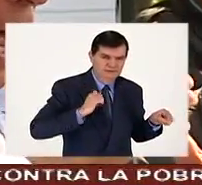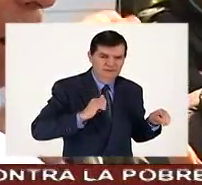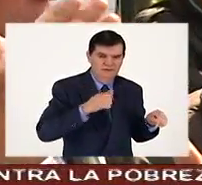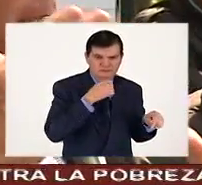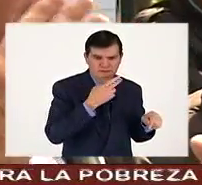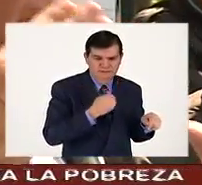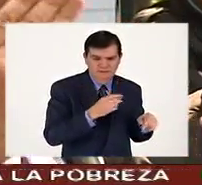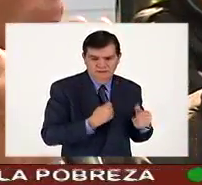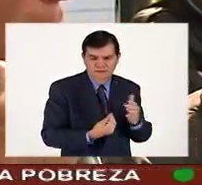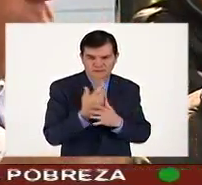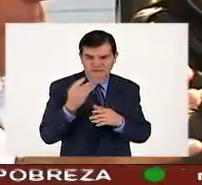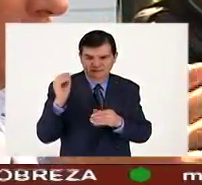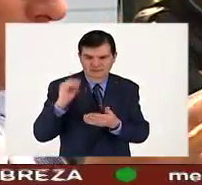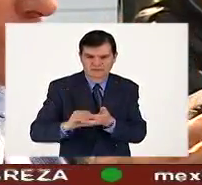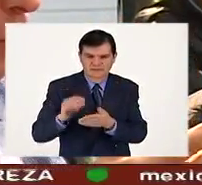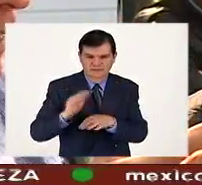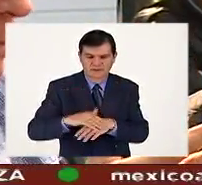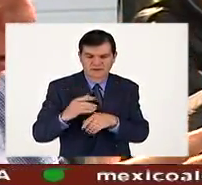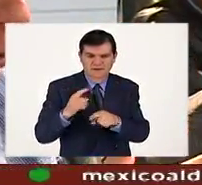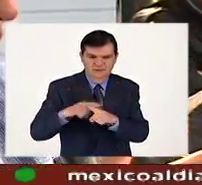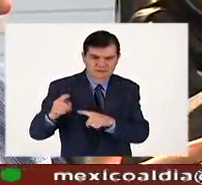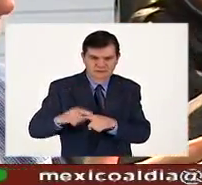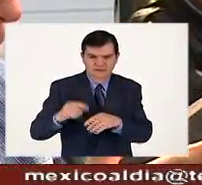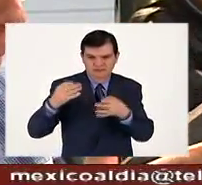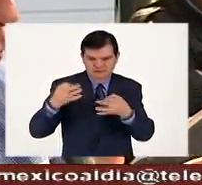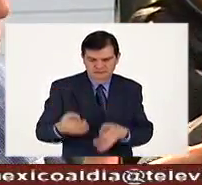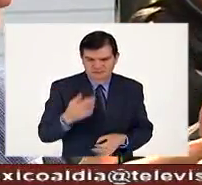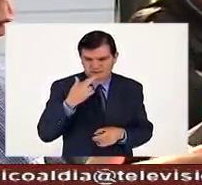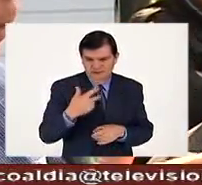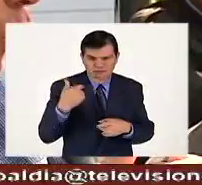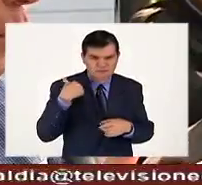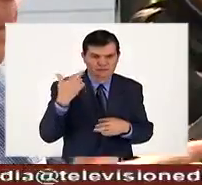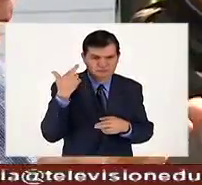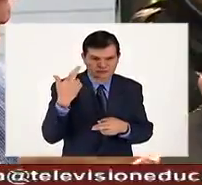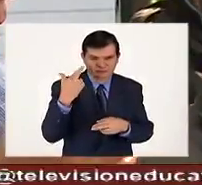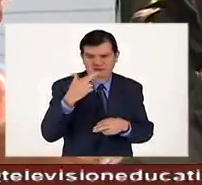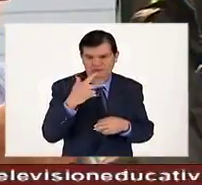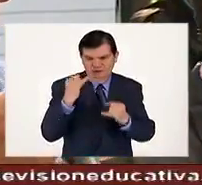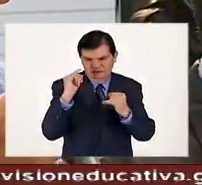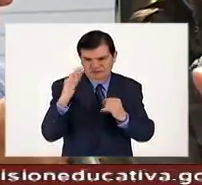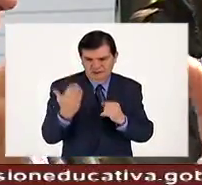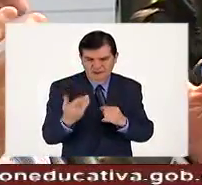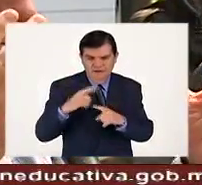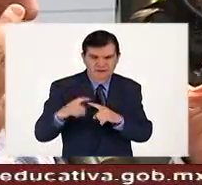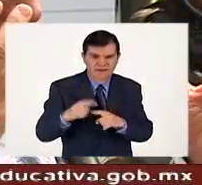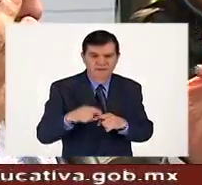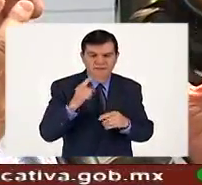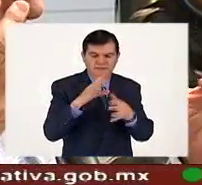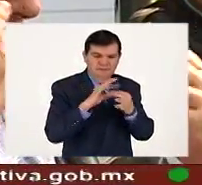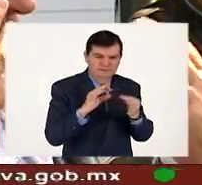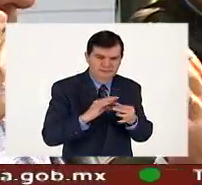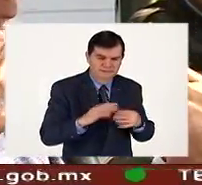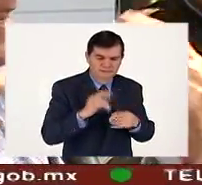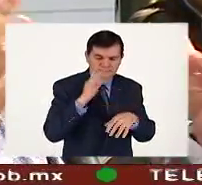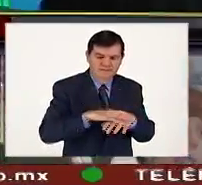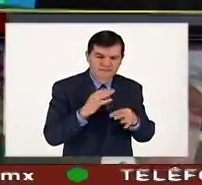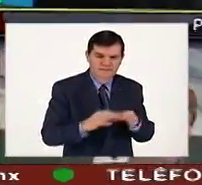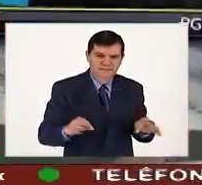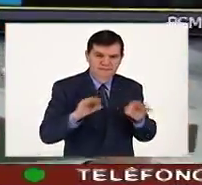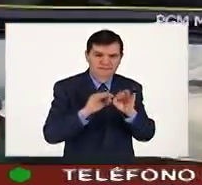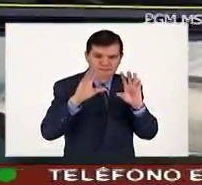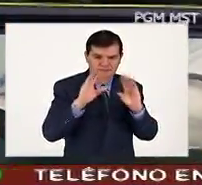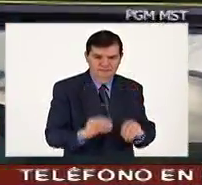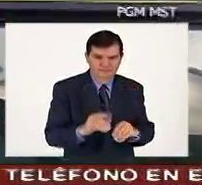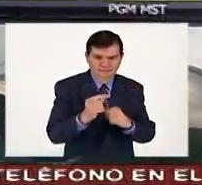obsoleta, a una señal nueva con más opciones, mejor calidad, mejor sonido, mejor imagen. Ruiz Esparza resaltó que lo más importante del